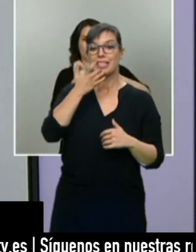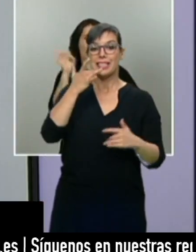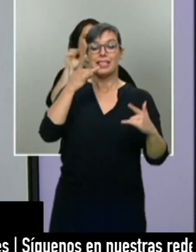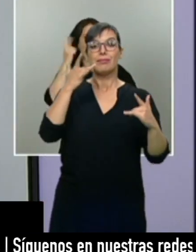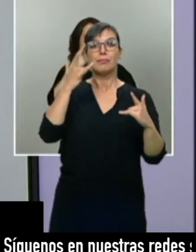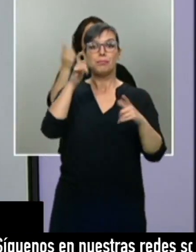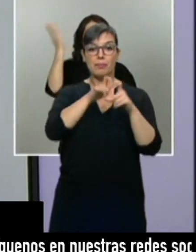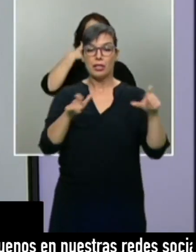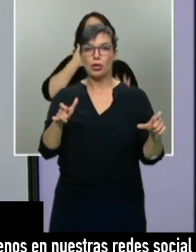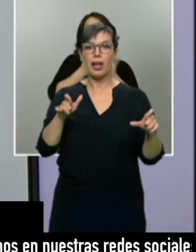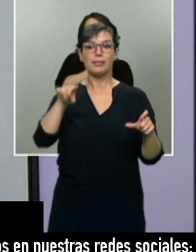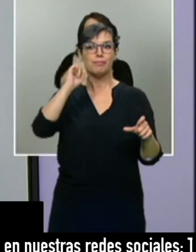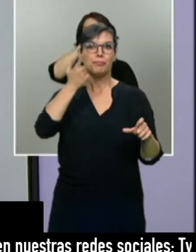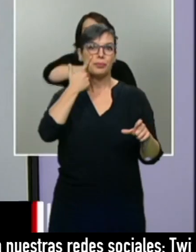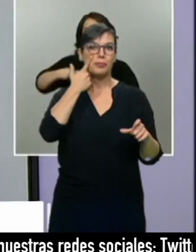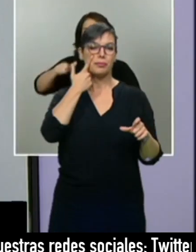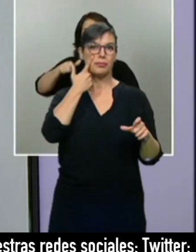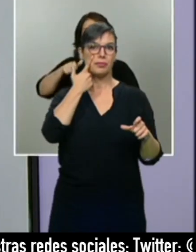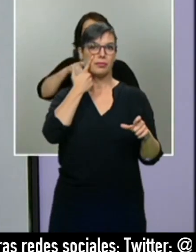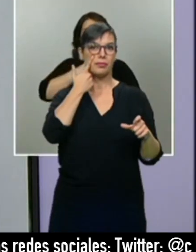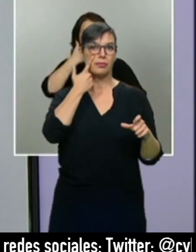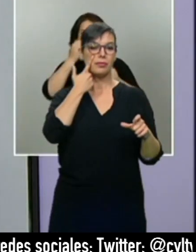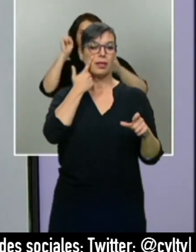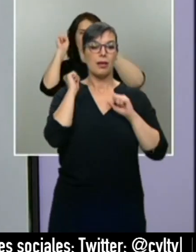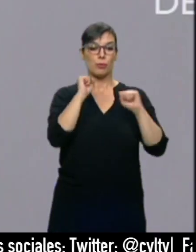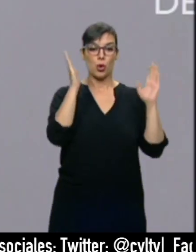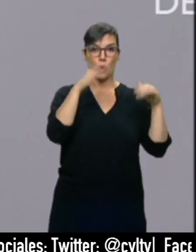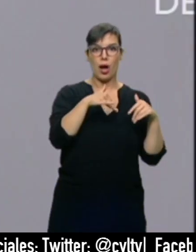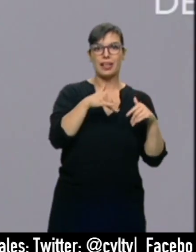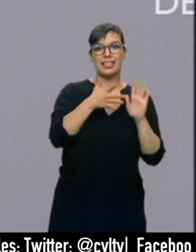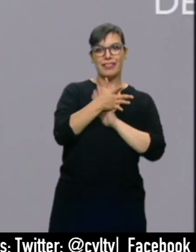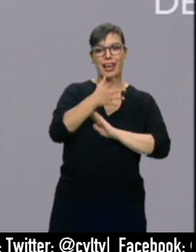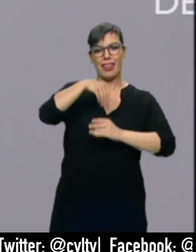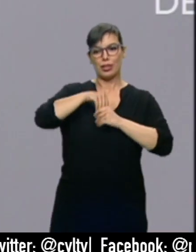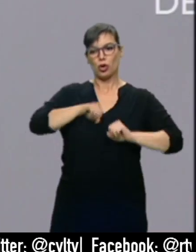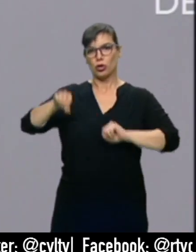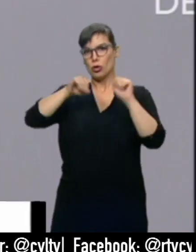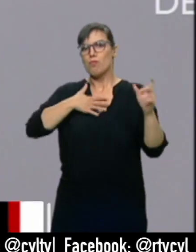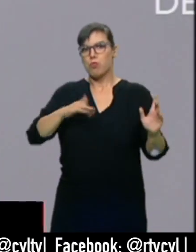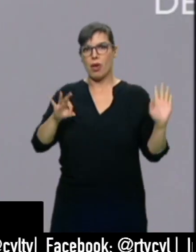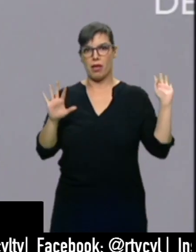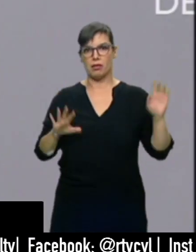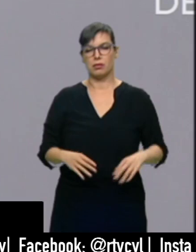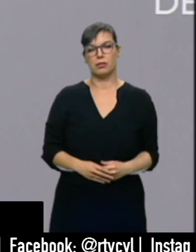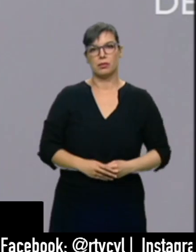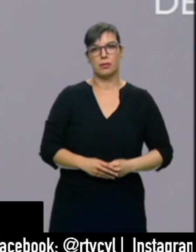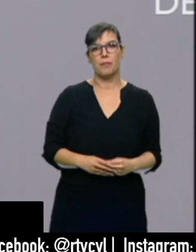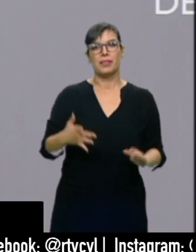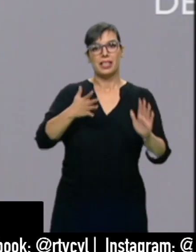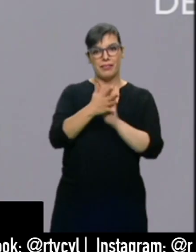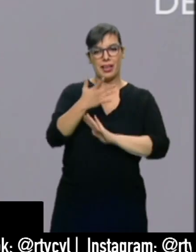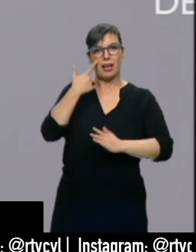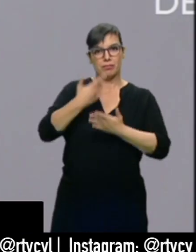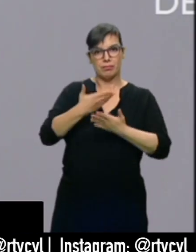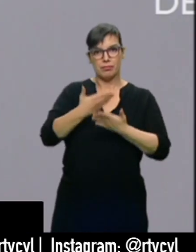no estén inmunológicamente protegidas. No implica con certeza que no